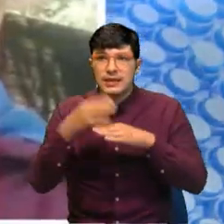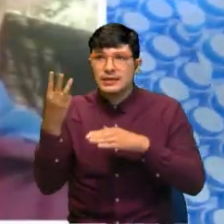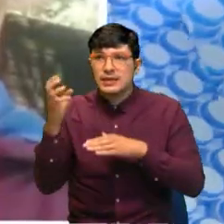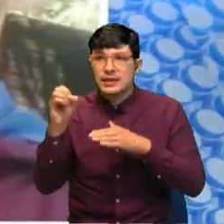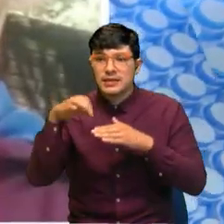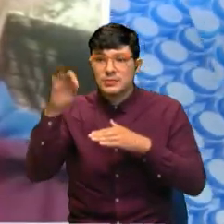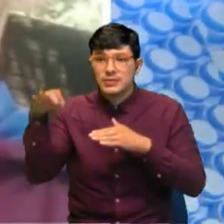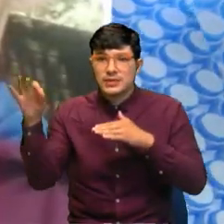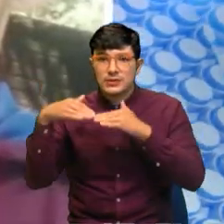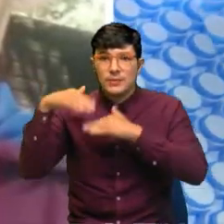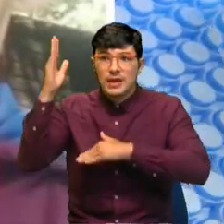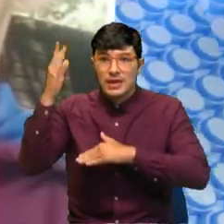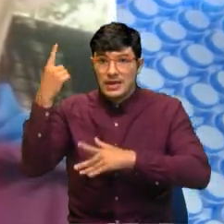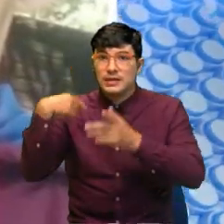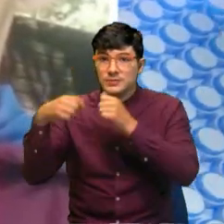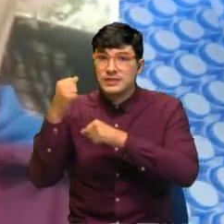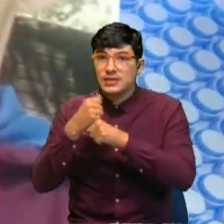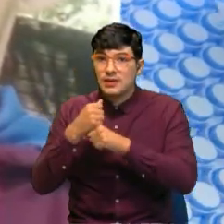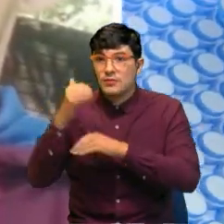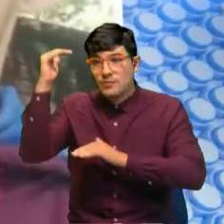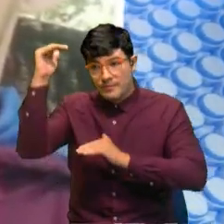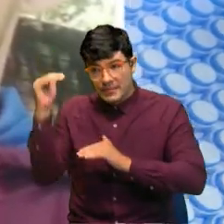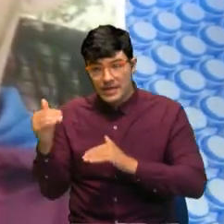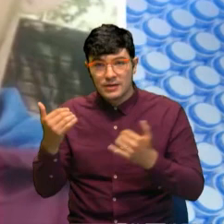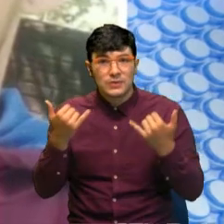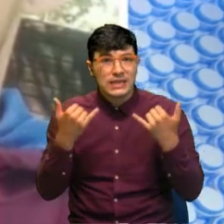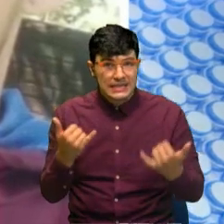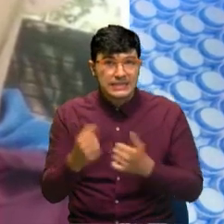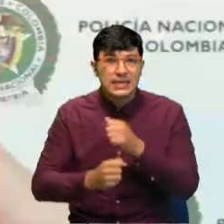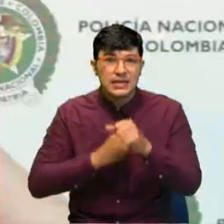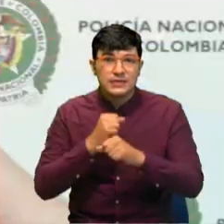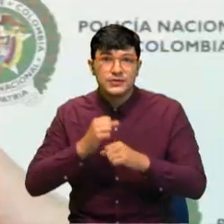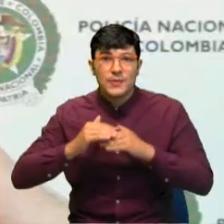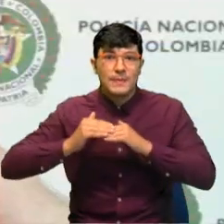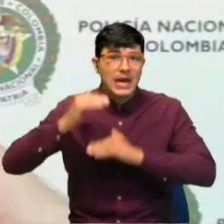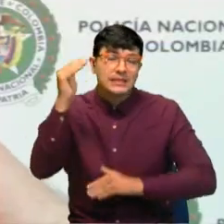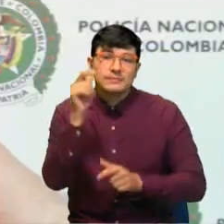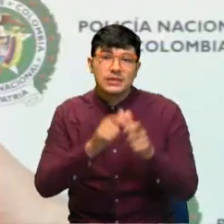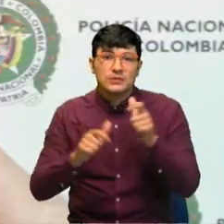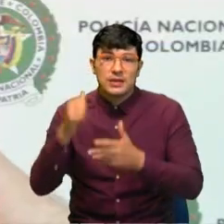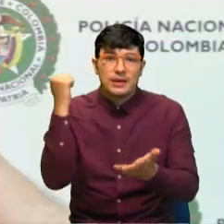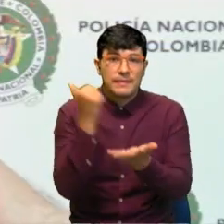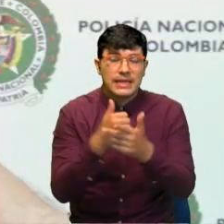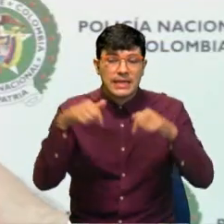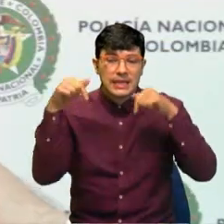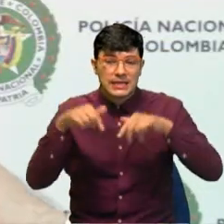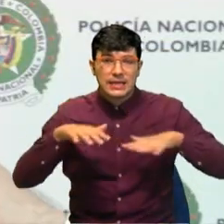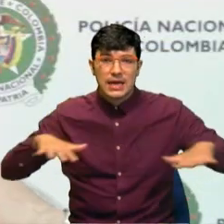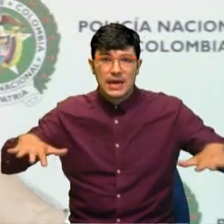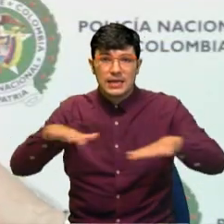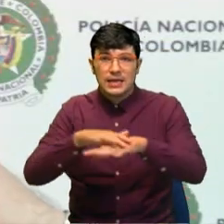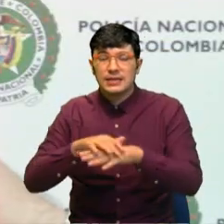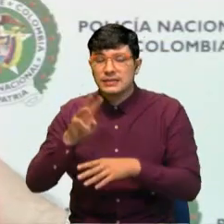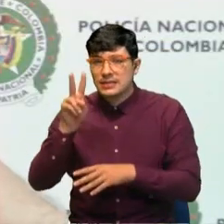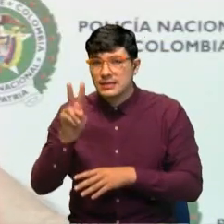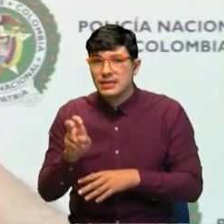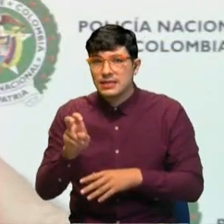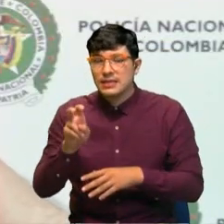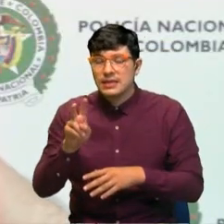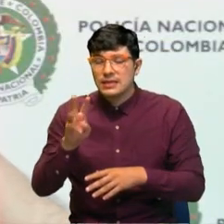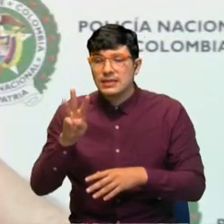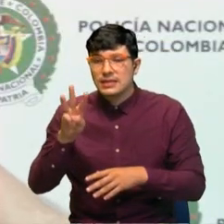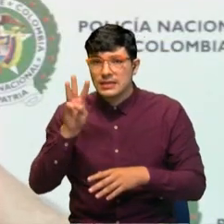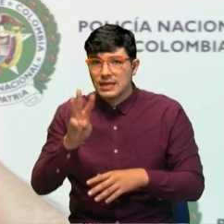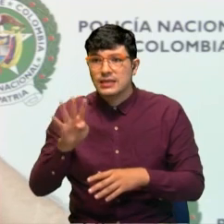más que en el mismo período del año anterior el 63 por ciento de las víctimas enfrentaron procesos judiciales por él de fabricación